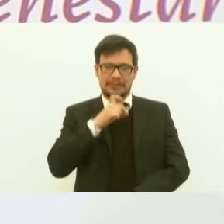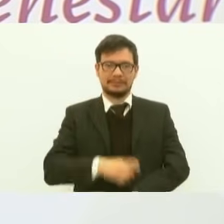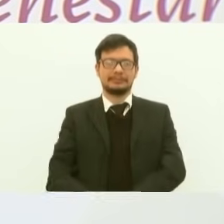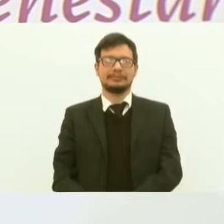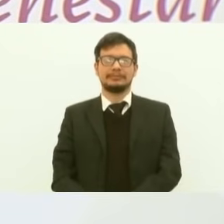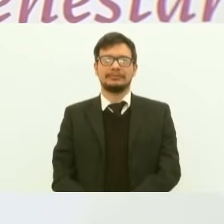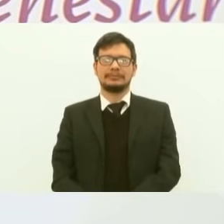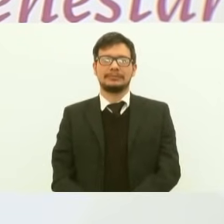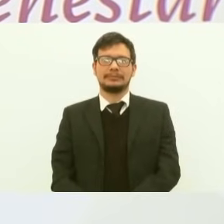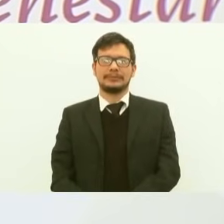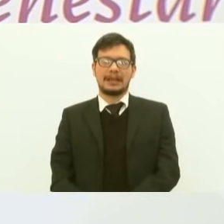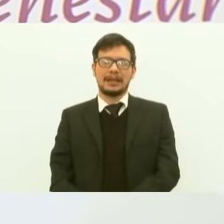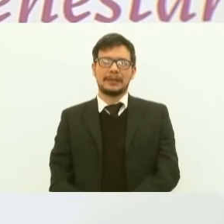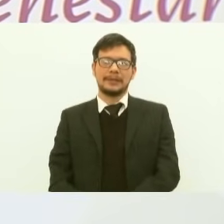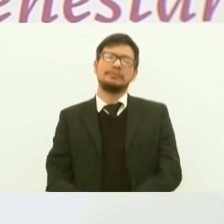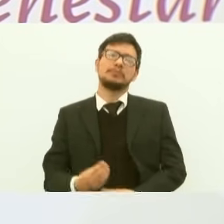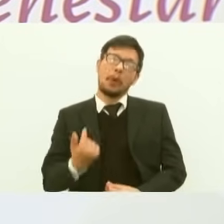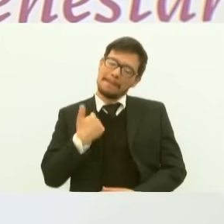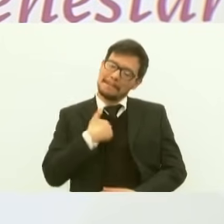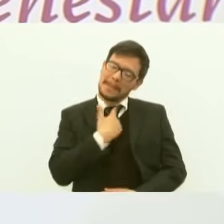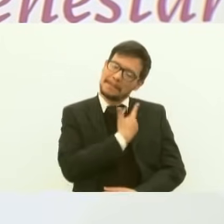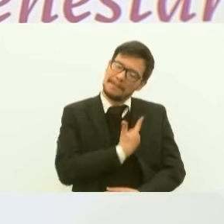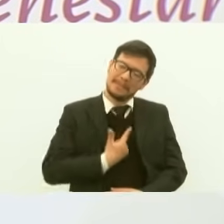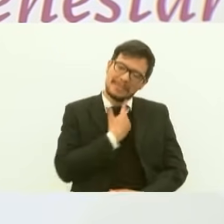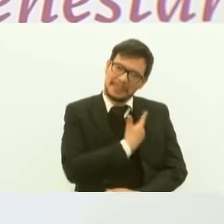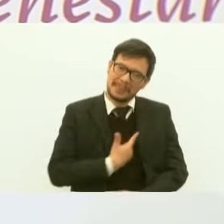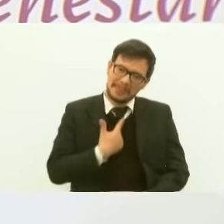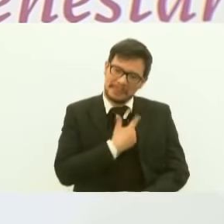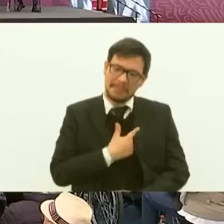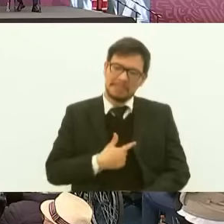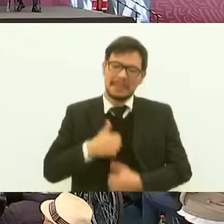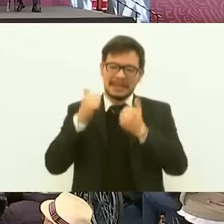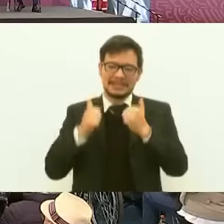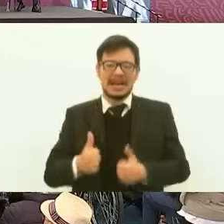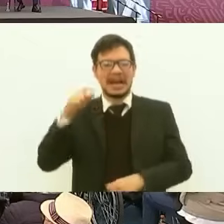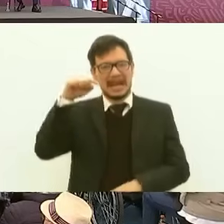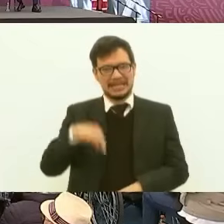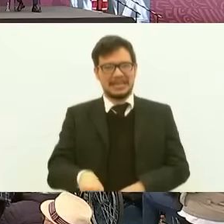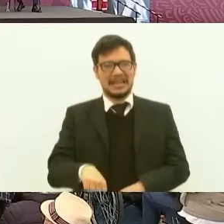Me dio mucho gusto estar aquí con ustedes.